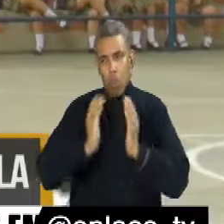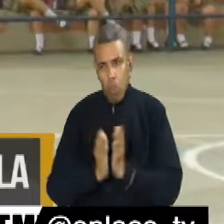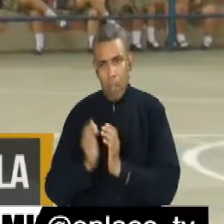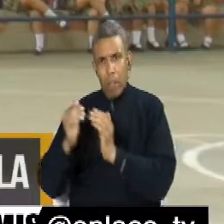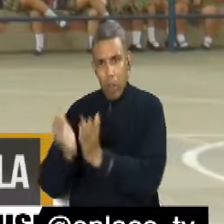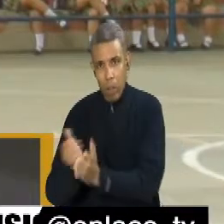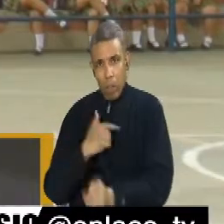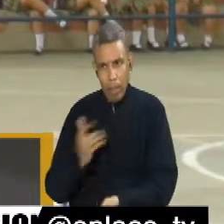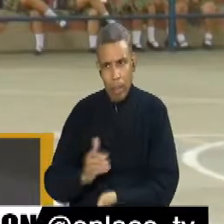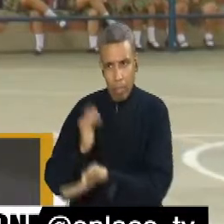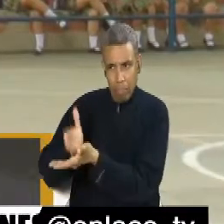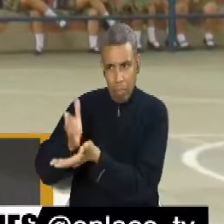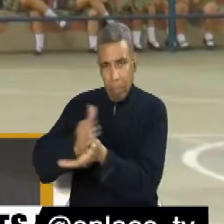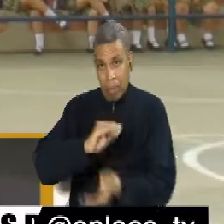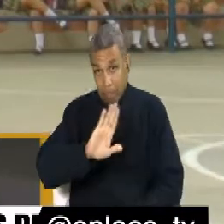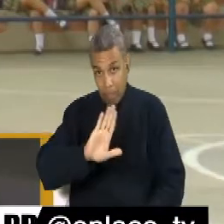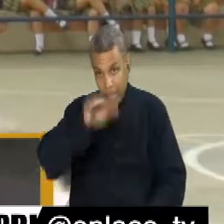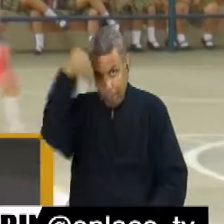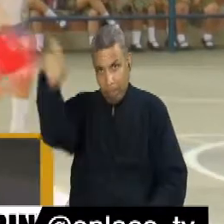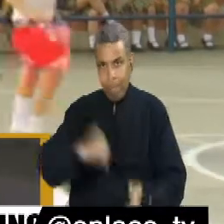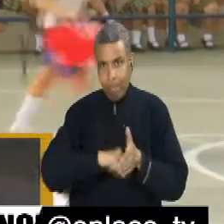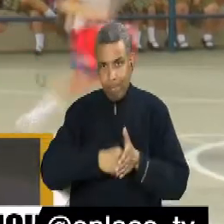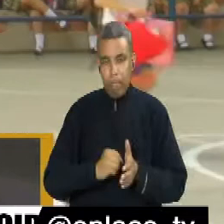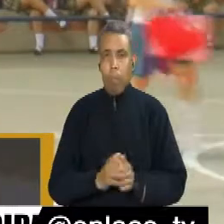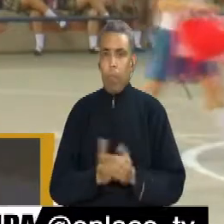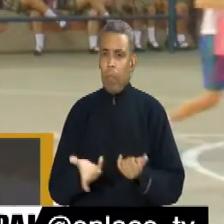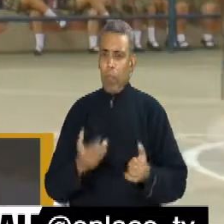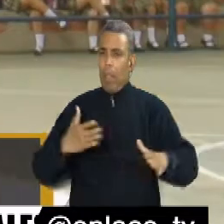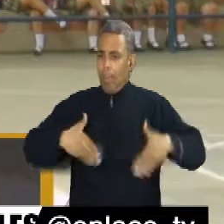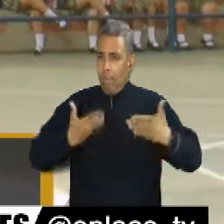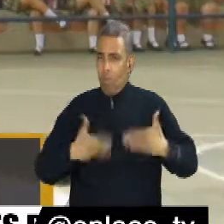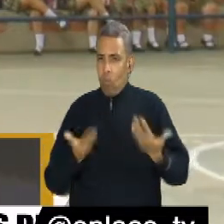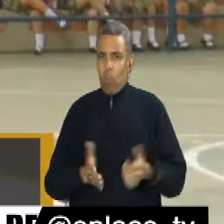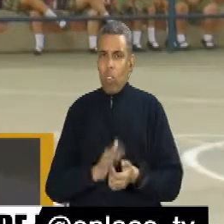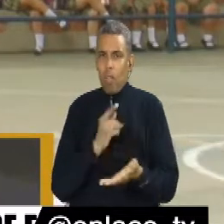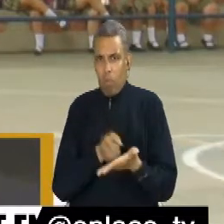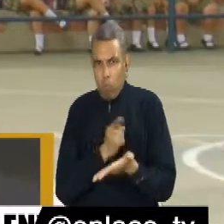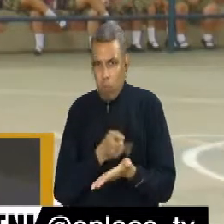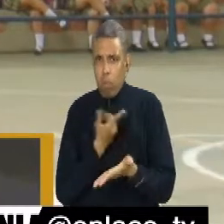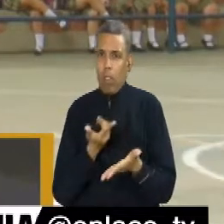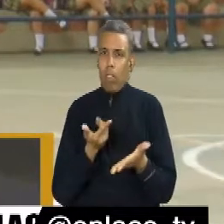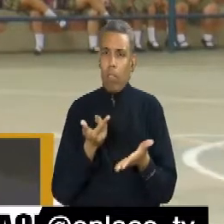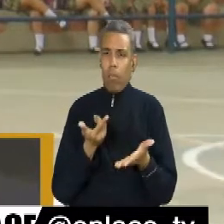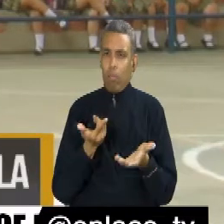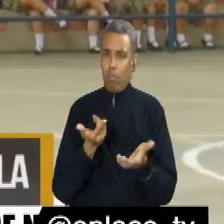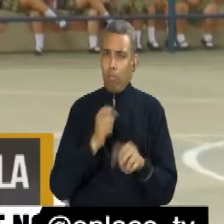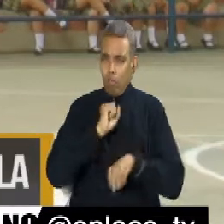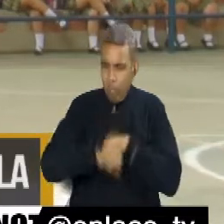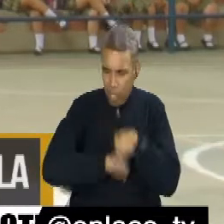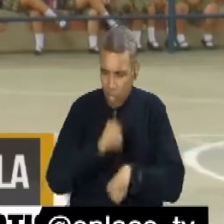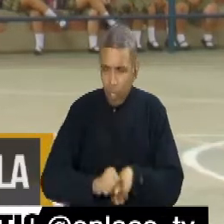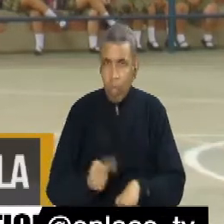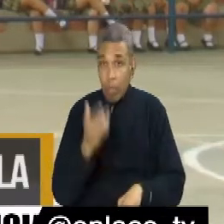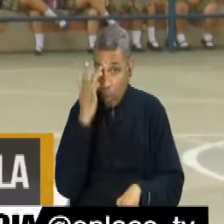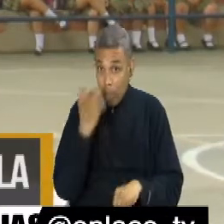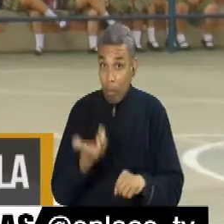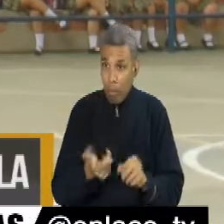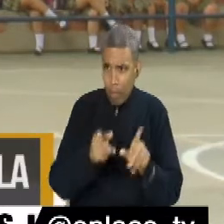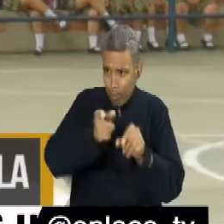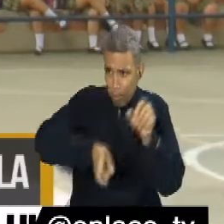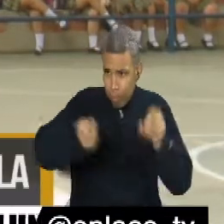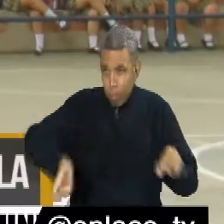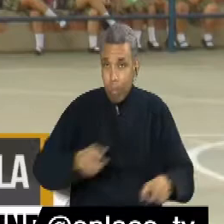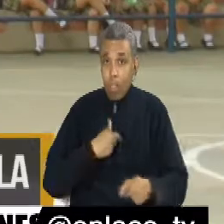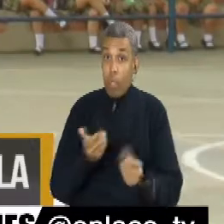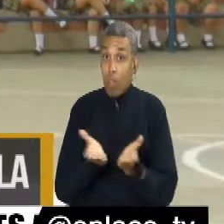como tablets, bicicletas, que para nosotros es muy importante, ya que gracias al apoyo que los niños nos ofrecen, nosotros hemos venido